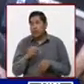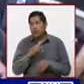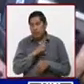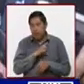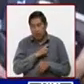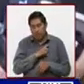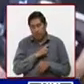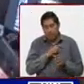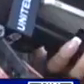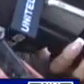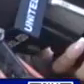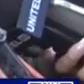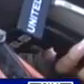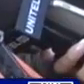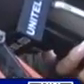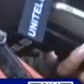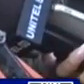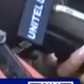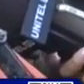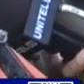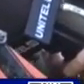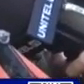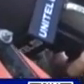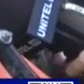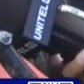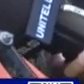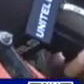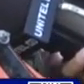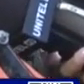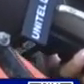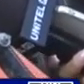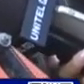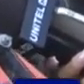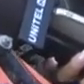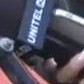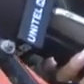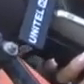personal del DASI lo encuentra y lo trae nuevamente a la FELCC.